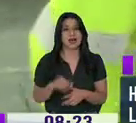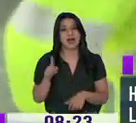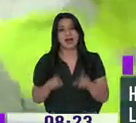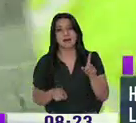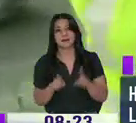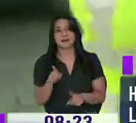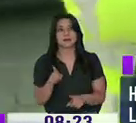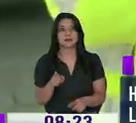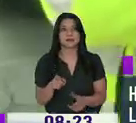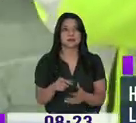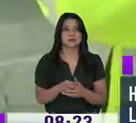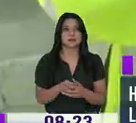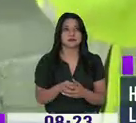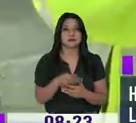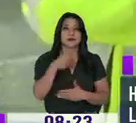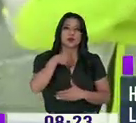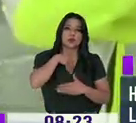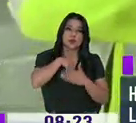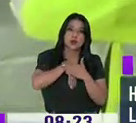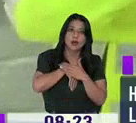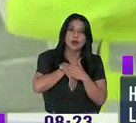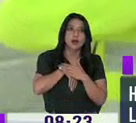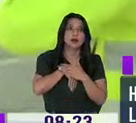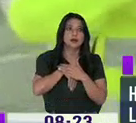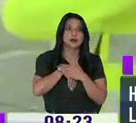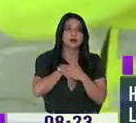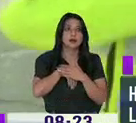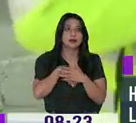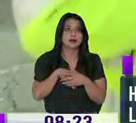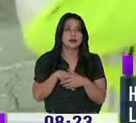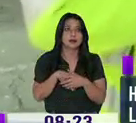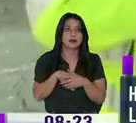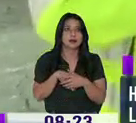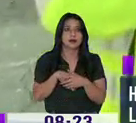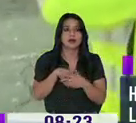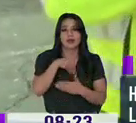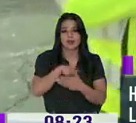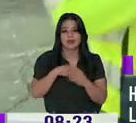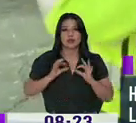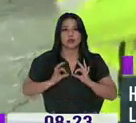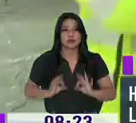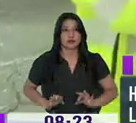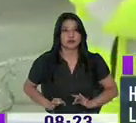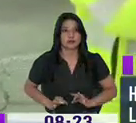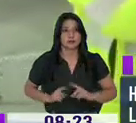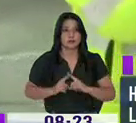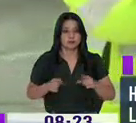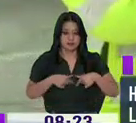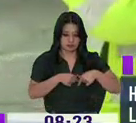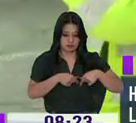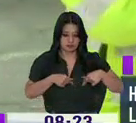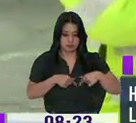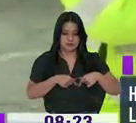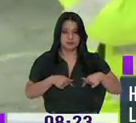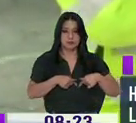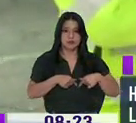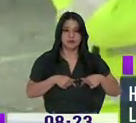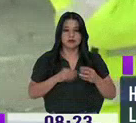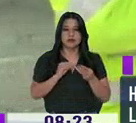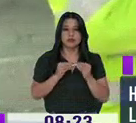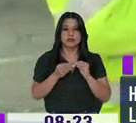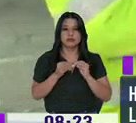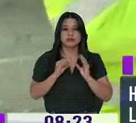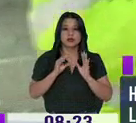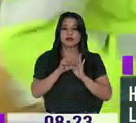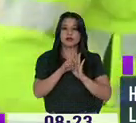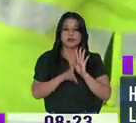veces ellos guardan en la parte interior de su uniforme. Pero está claramente identificado con el número. Con el